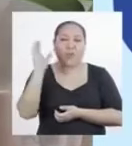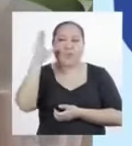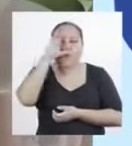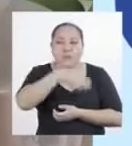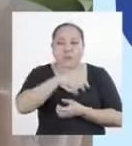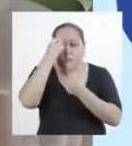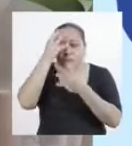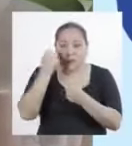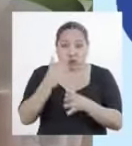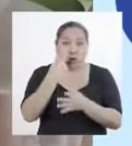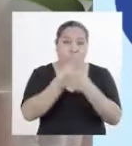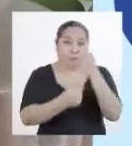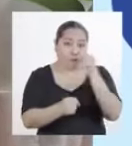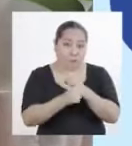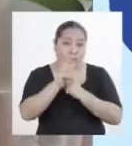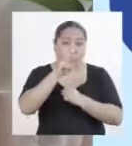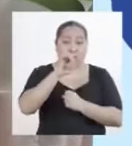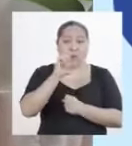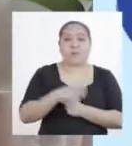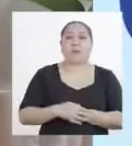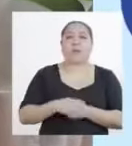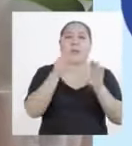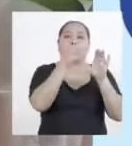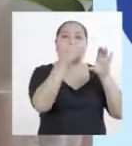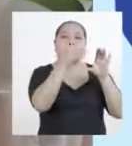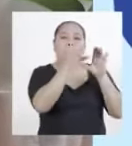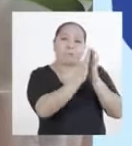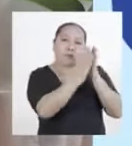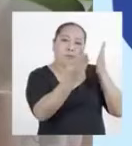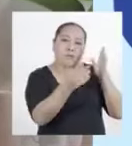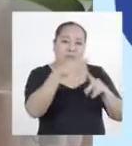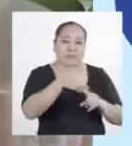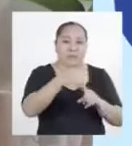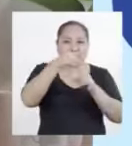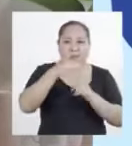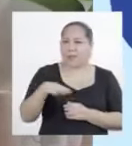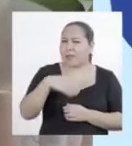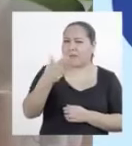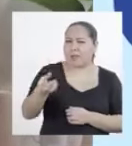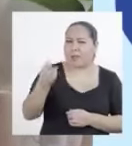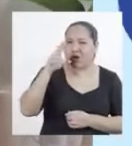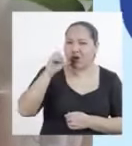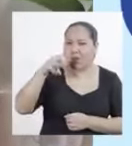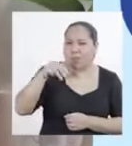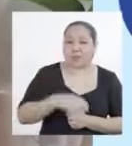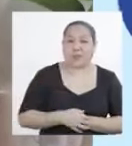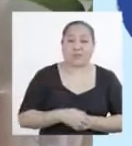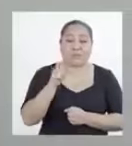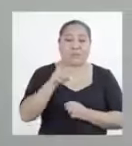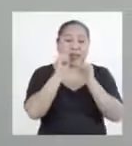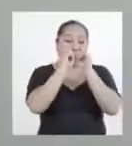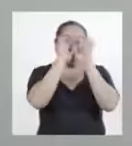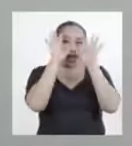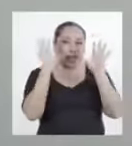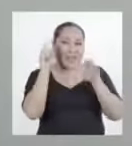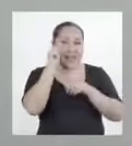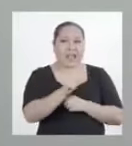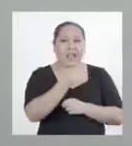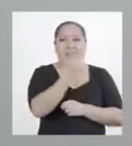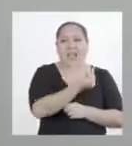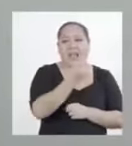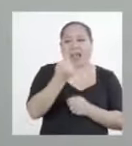seleccionen información de fuentes confiables en la web Y de bibliotecas especializadas ¿Qué sigue, Romina? Que hay que